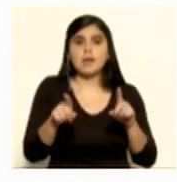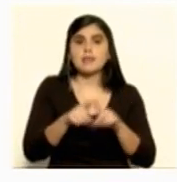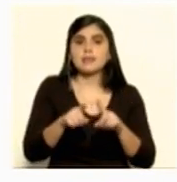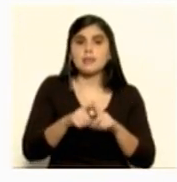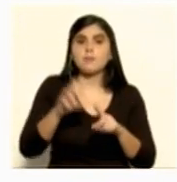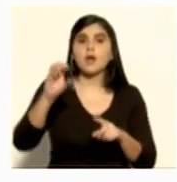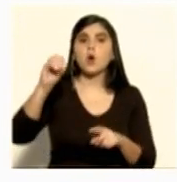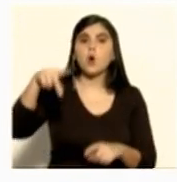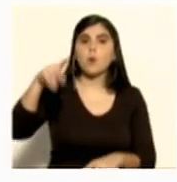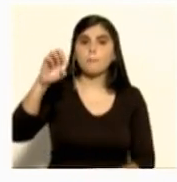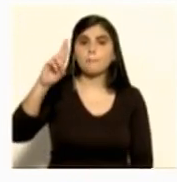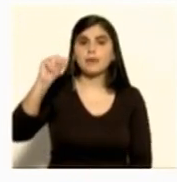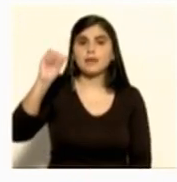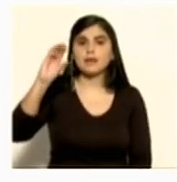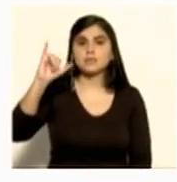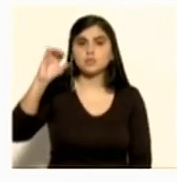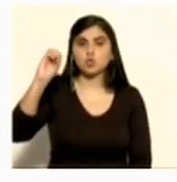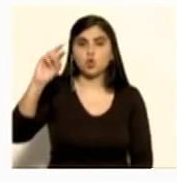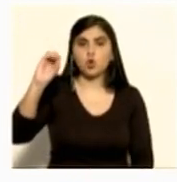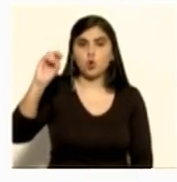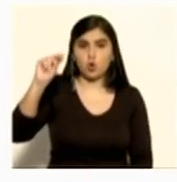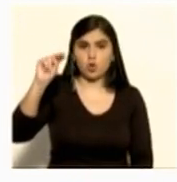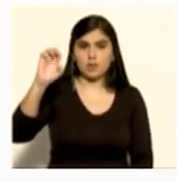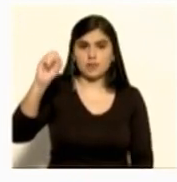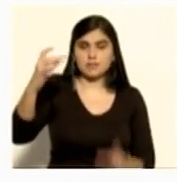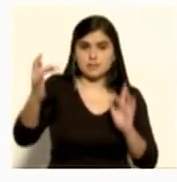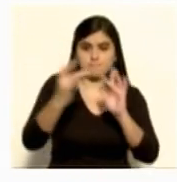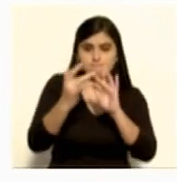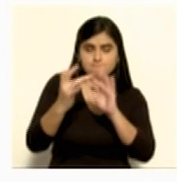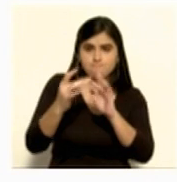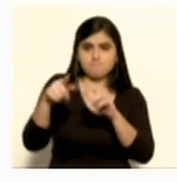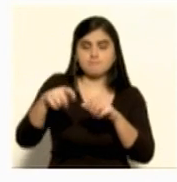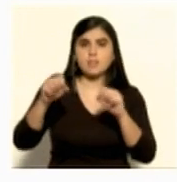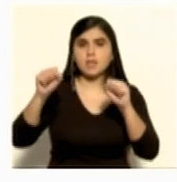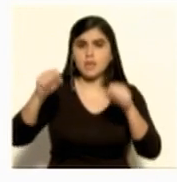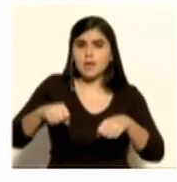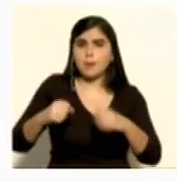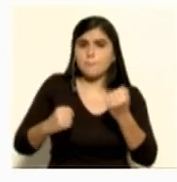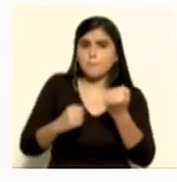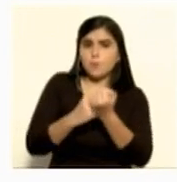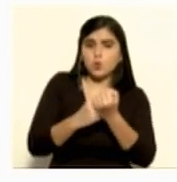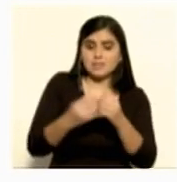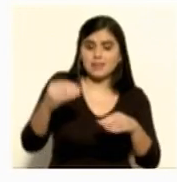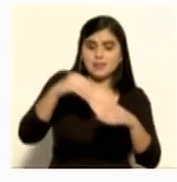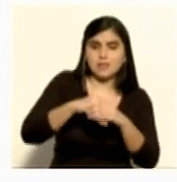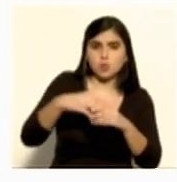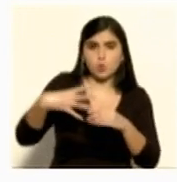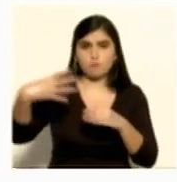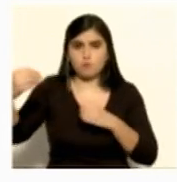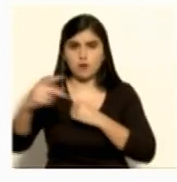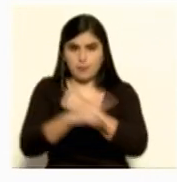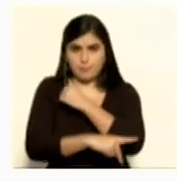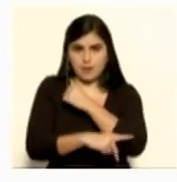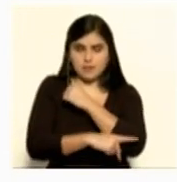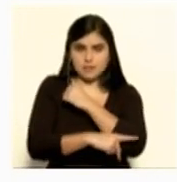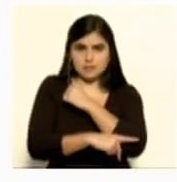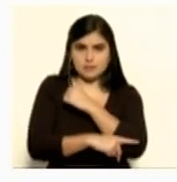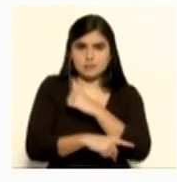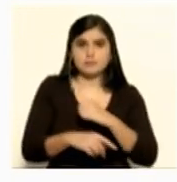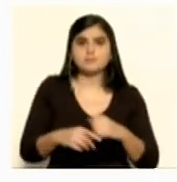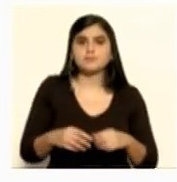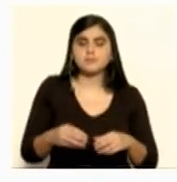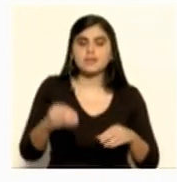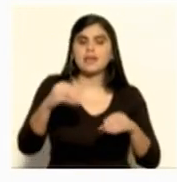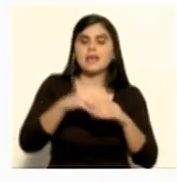de centros de contacto que apoyan las actividades esenciales dentro y fuera del país. Lo anterior incluye la logística,